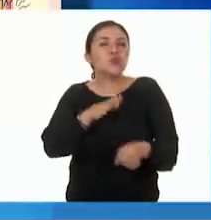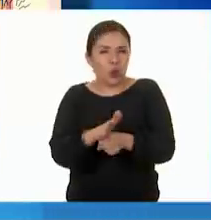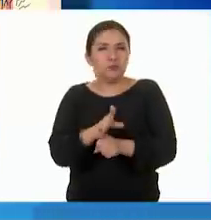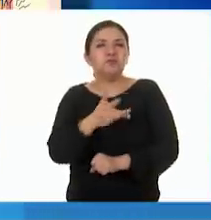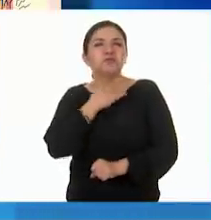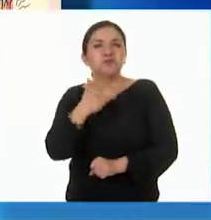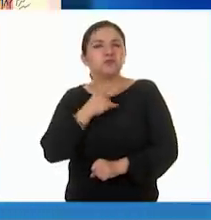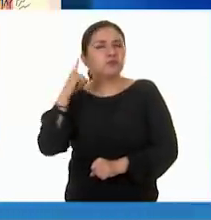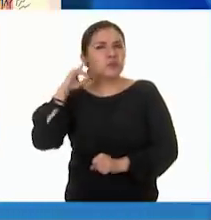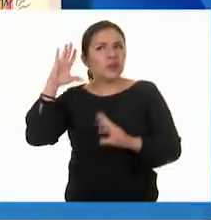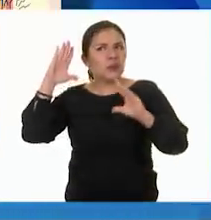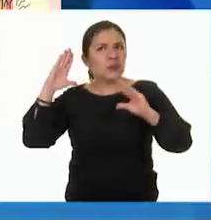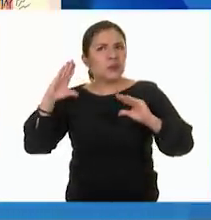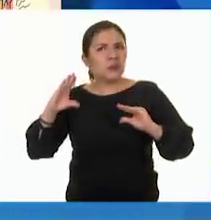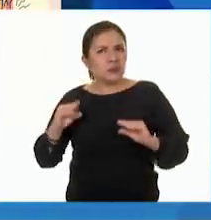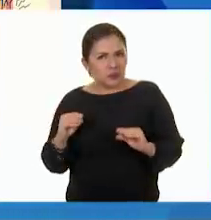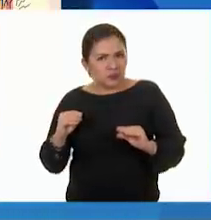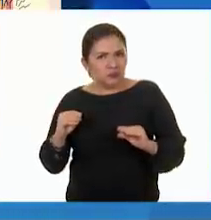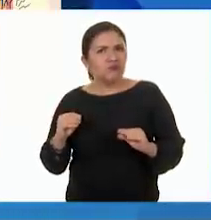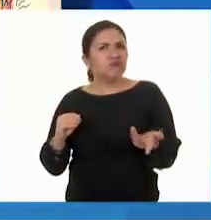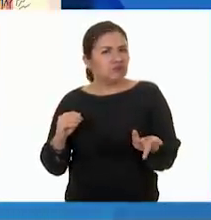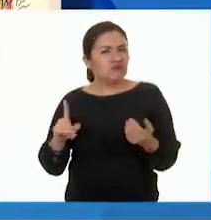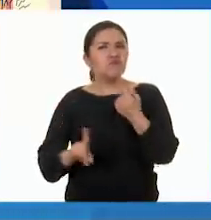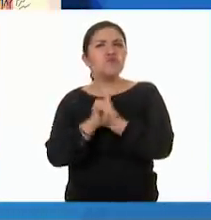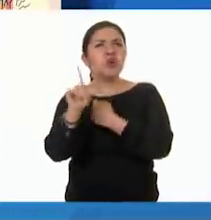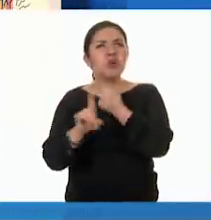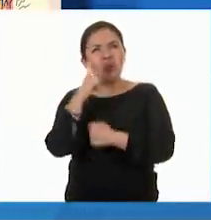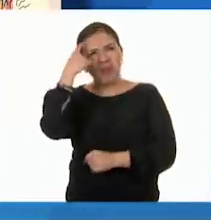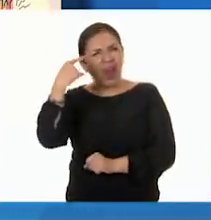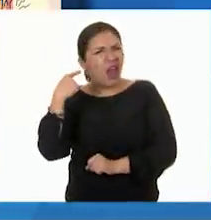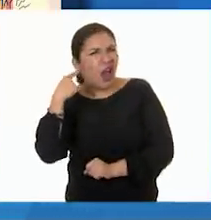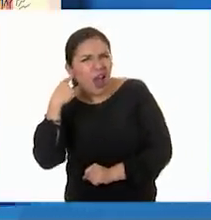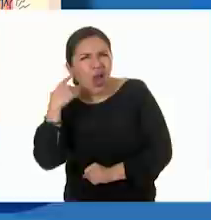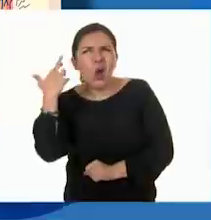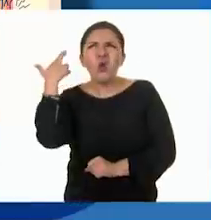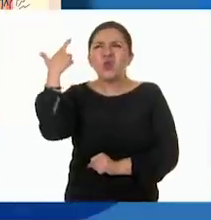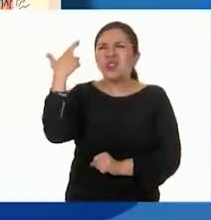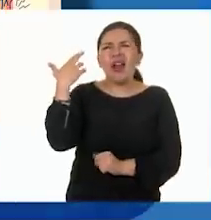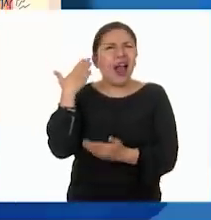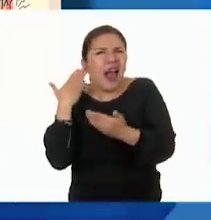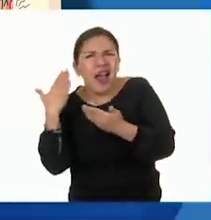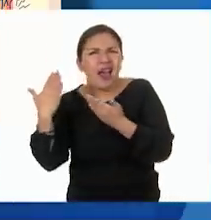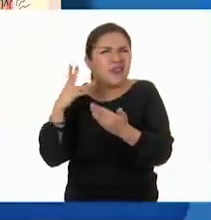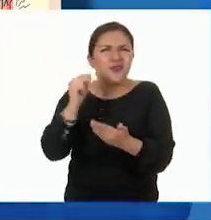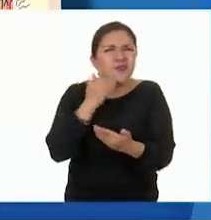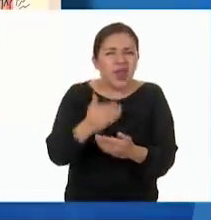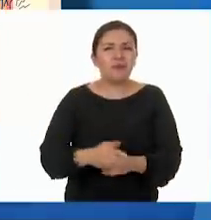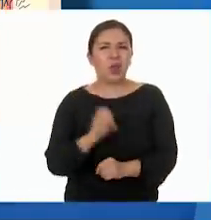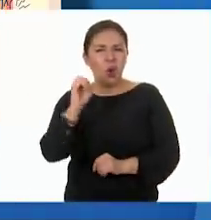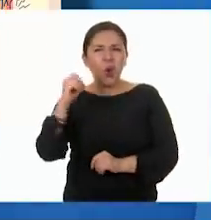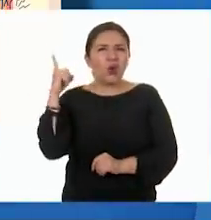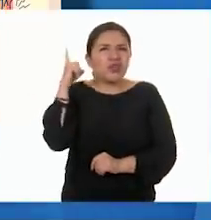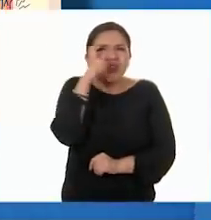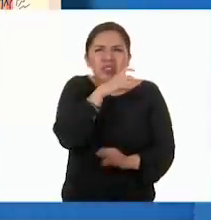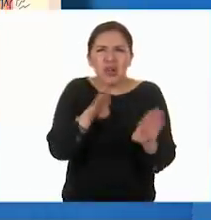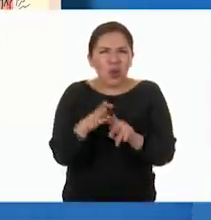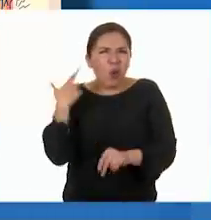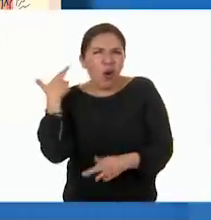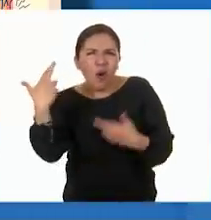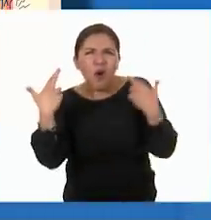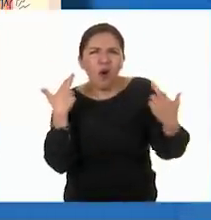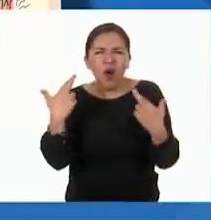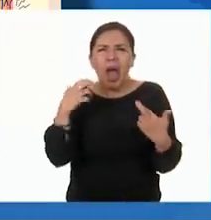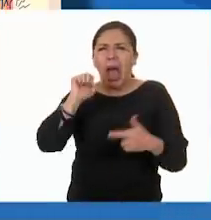Síntomas de pérdida auditiva. Problemas para oír cuando hay ruido de fondo. Dificultad para oír